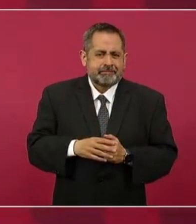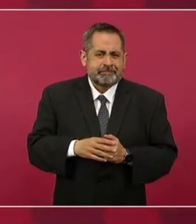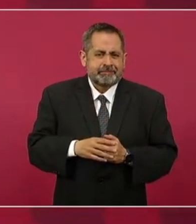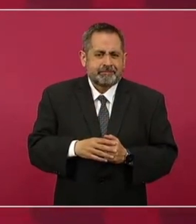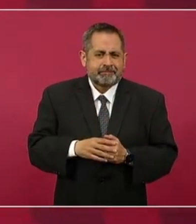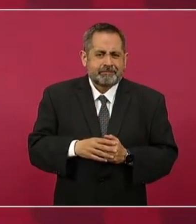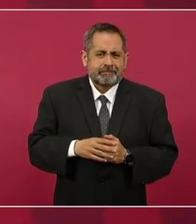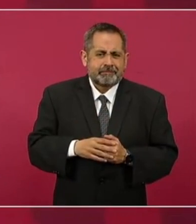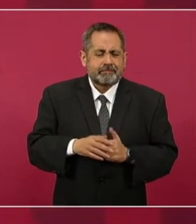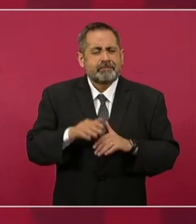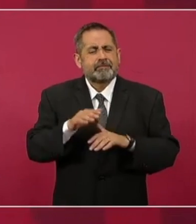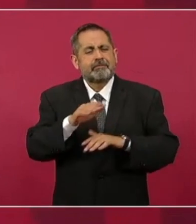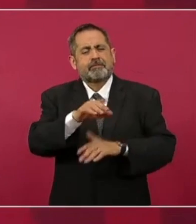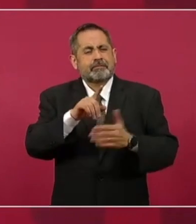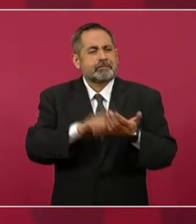que tenga que ver